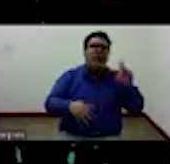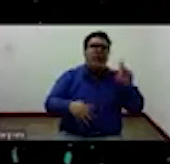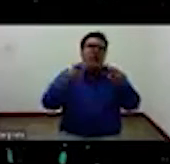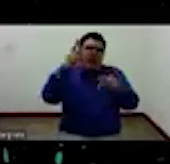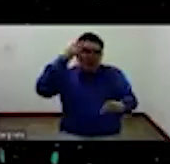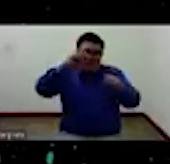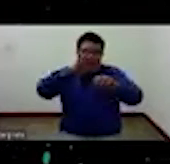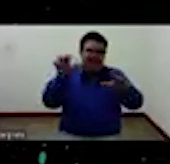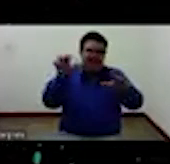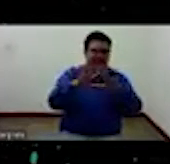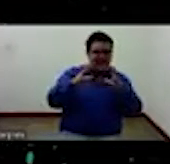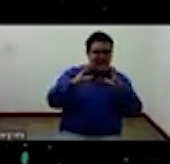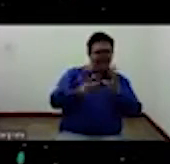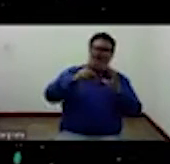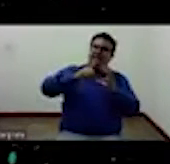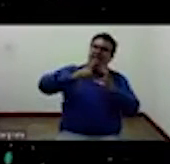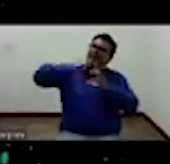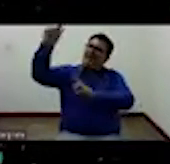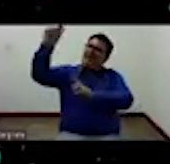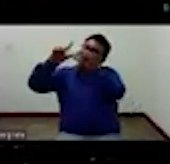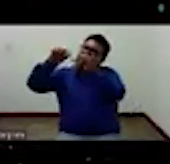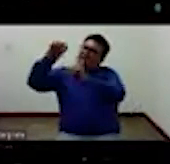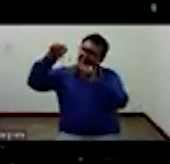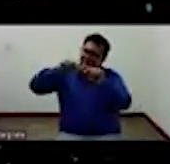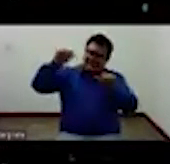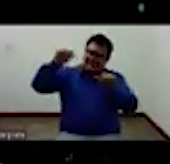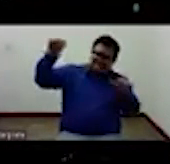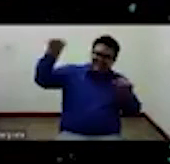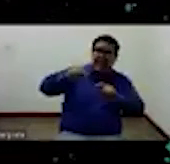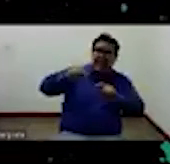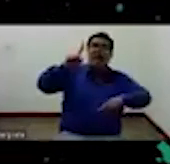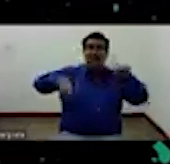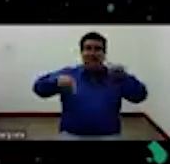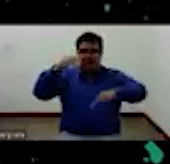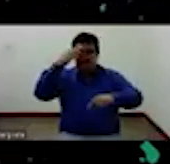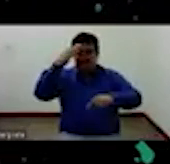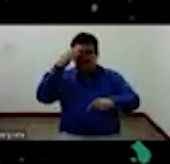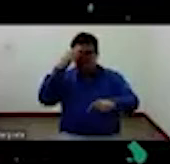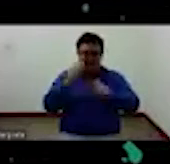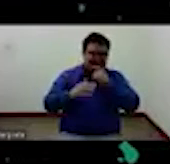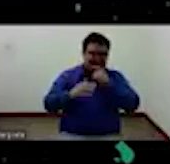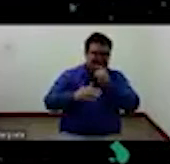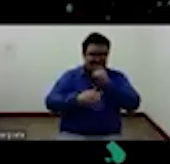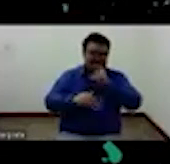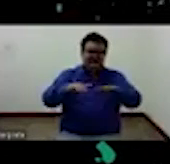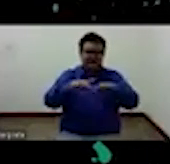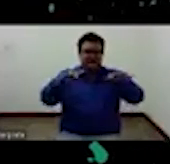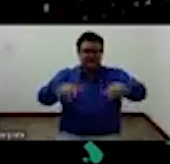a la estrella. Algunos se me salieron del piano, obviamente, y ahí quedaron.